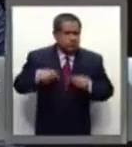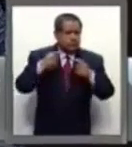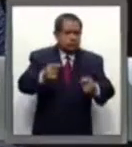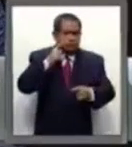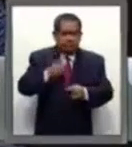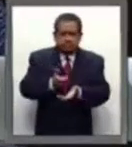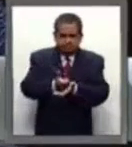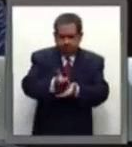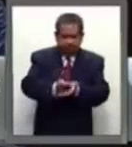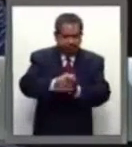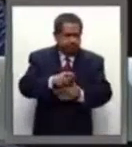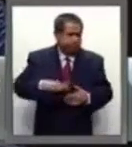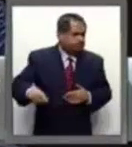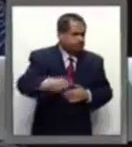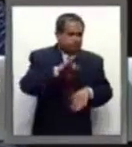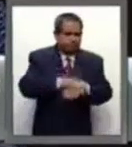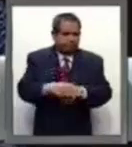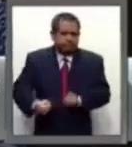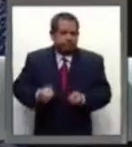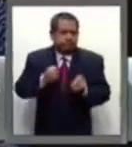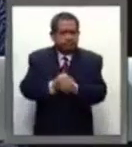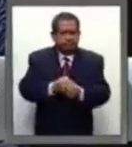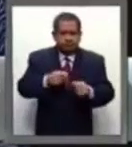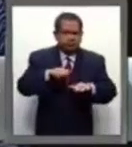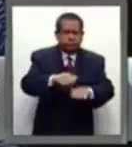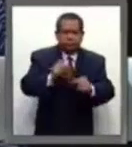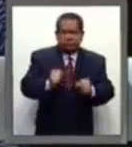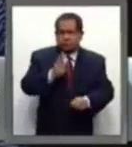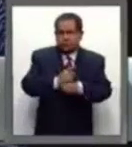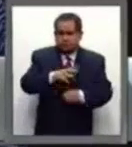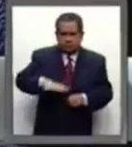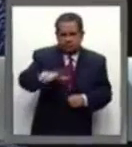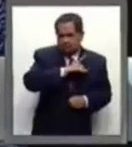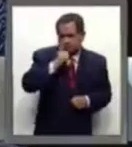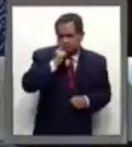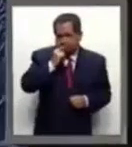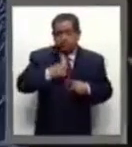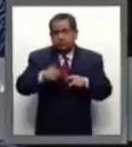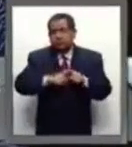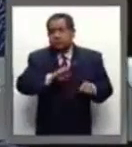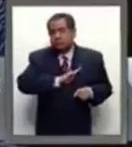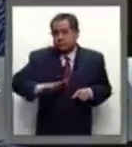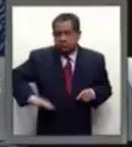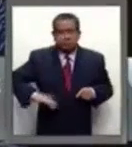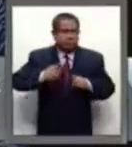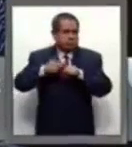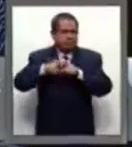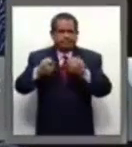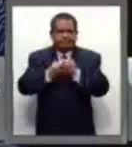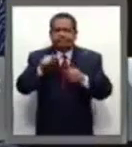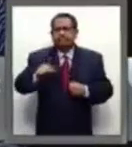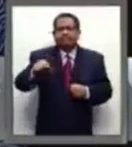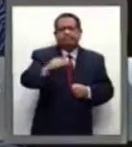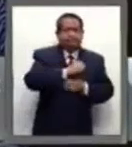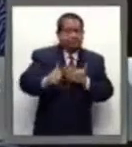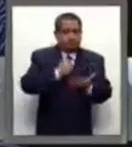del subsidio para el fortalecimiento del desempeño en materia de seguridad pública a los municipios y demarcaciones territoriales de la